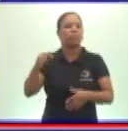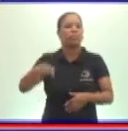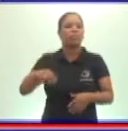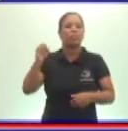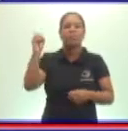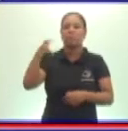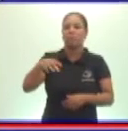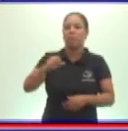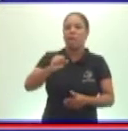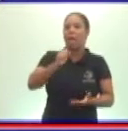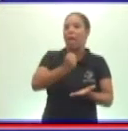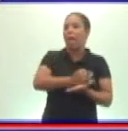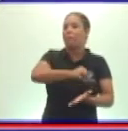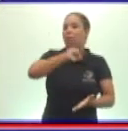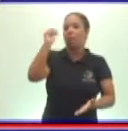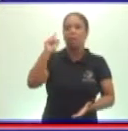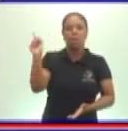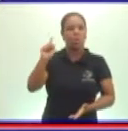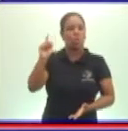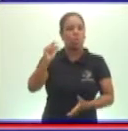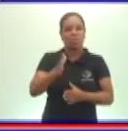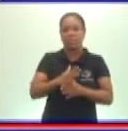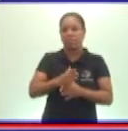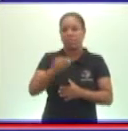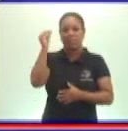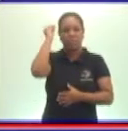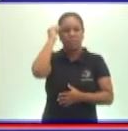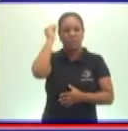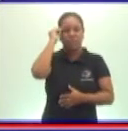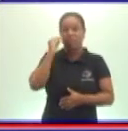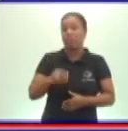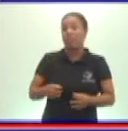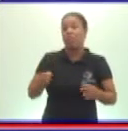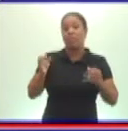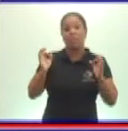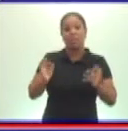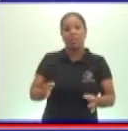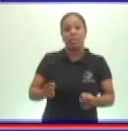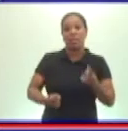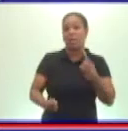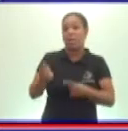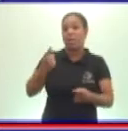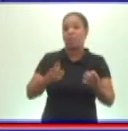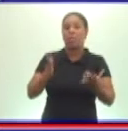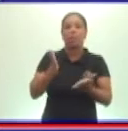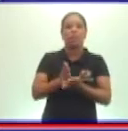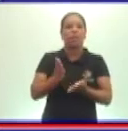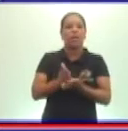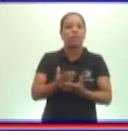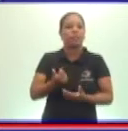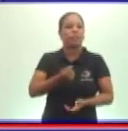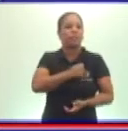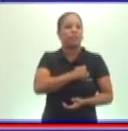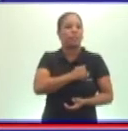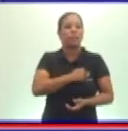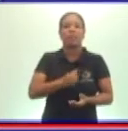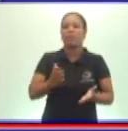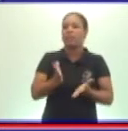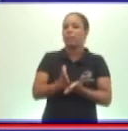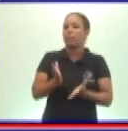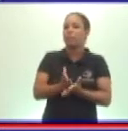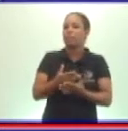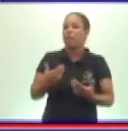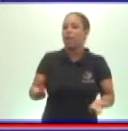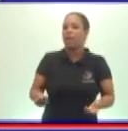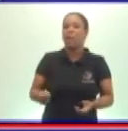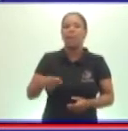aprender. Generalmente algunos estudiantes prefieren estudiar para aprobar, aunque el aprendizaje no sea su prioridad. Eso